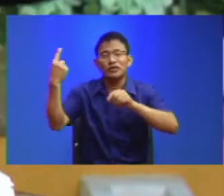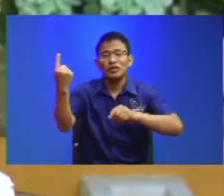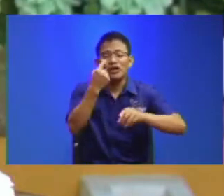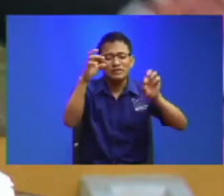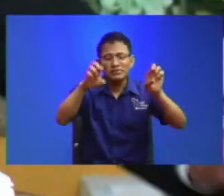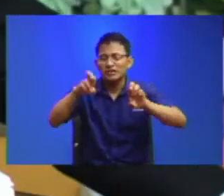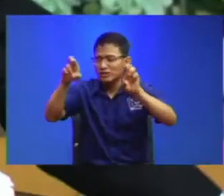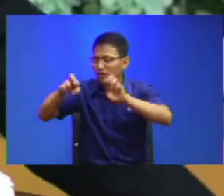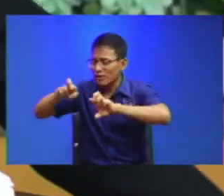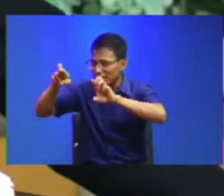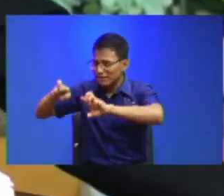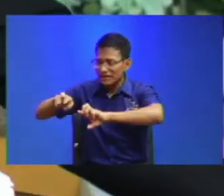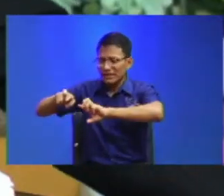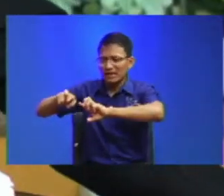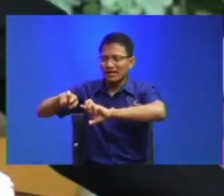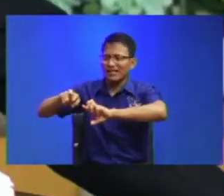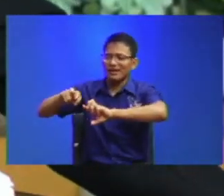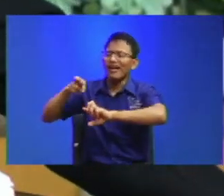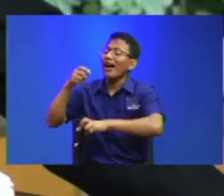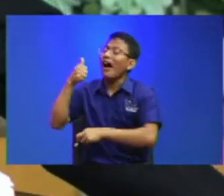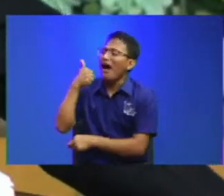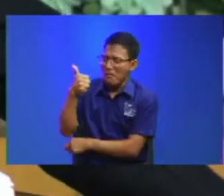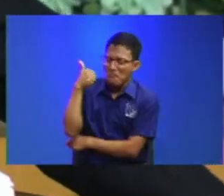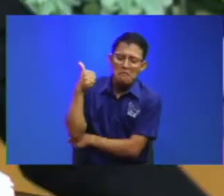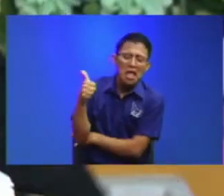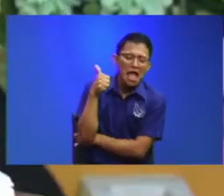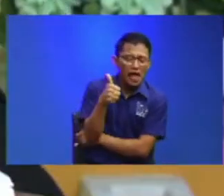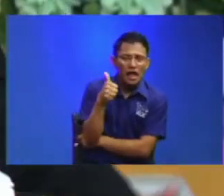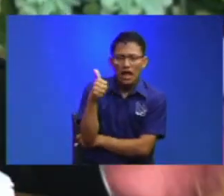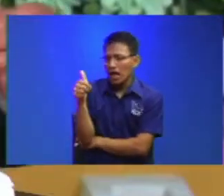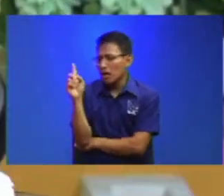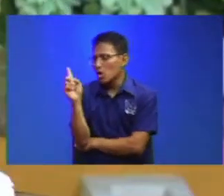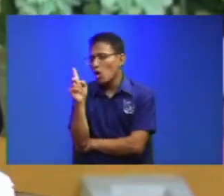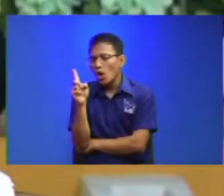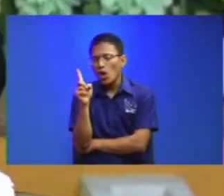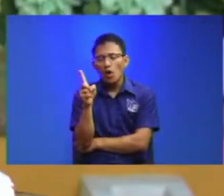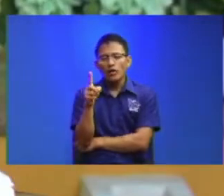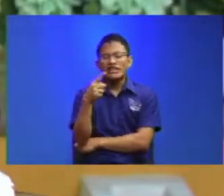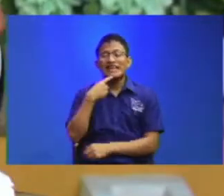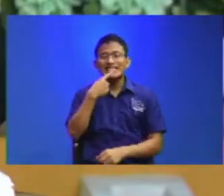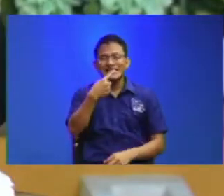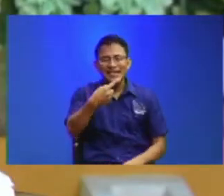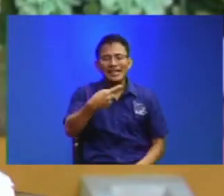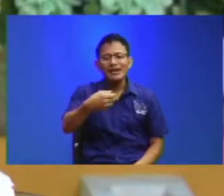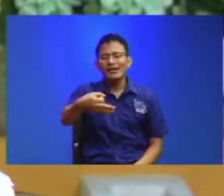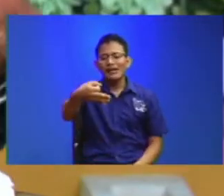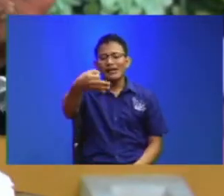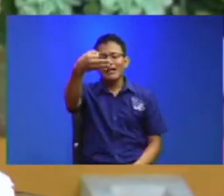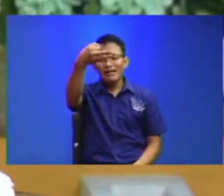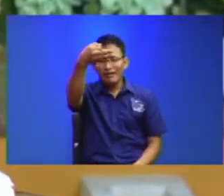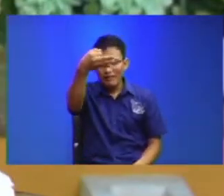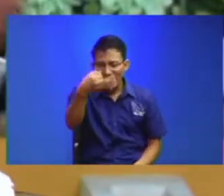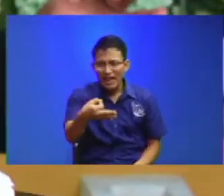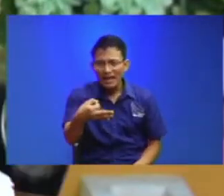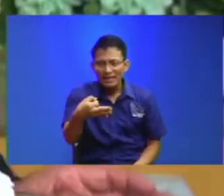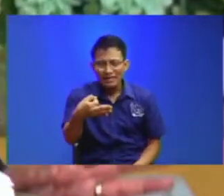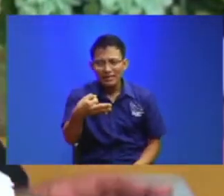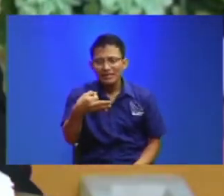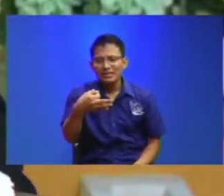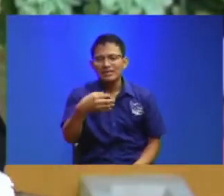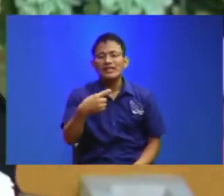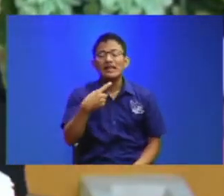va a llegar a donde Dios quiere que llegue. Y punto. No pretendo ser un influencer, un youtuber, ni ninguno de